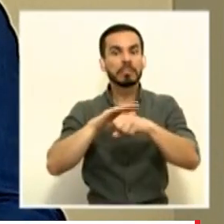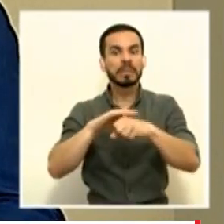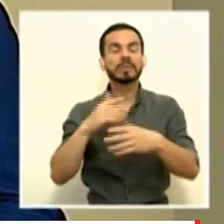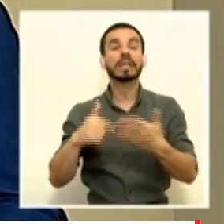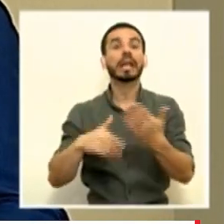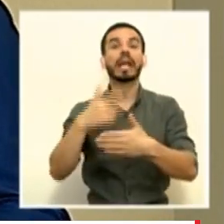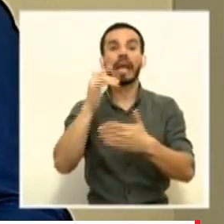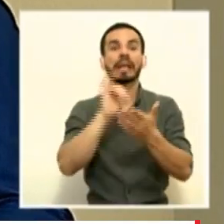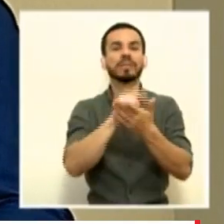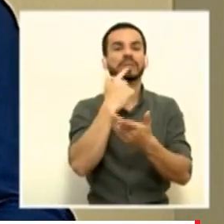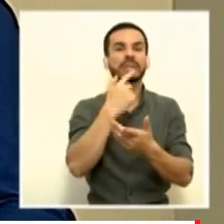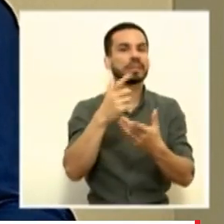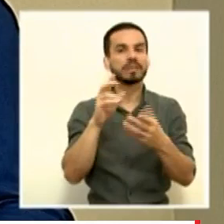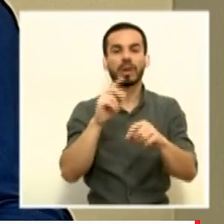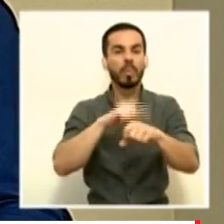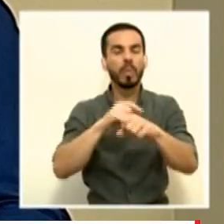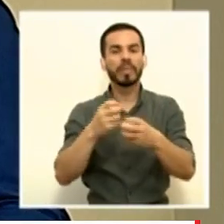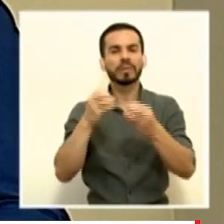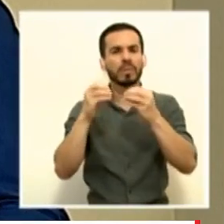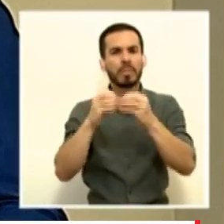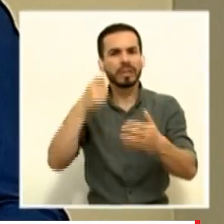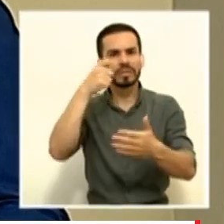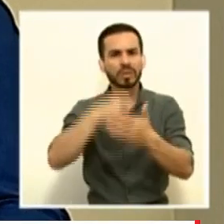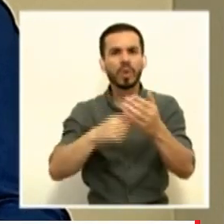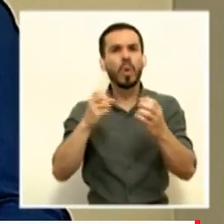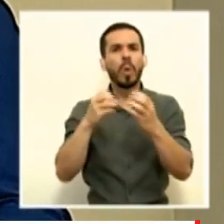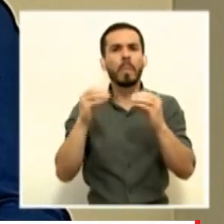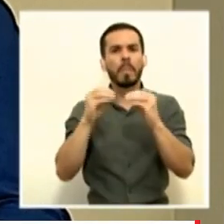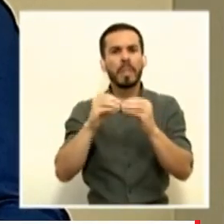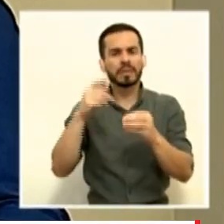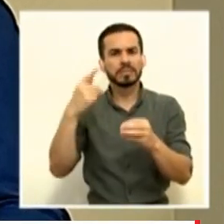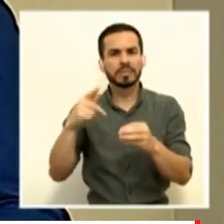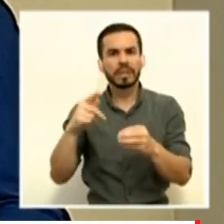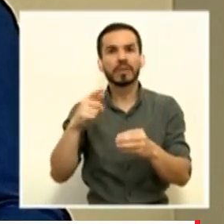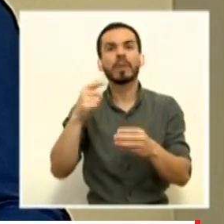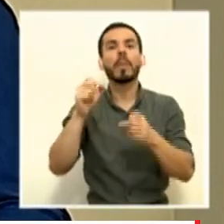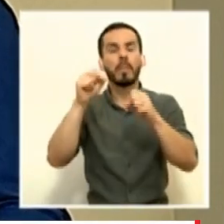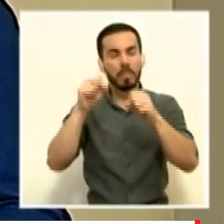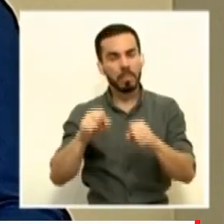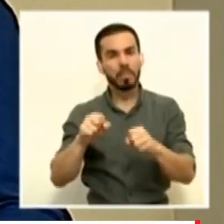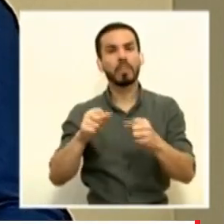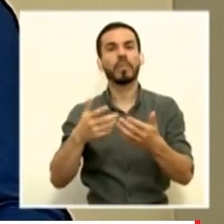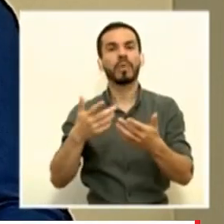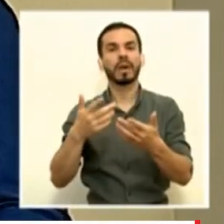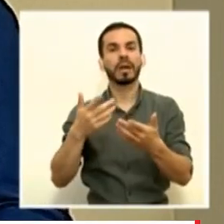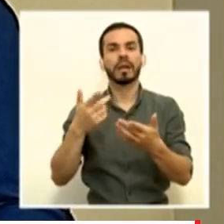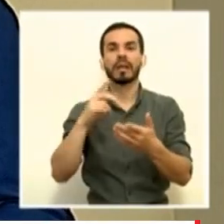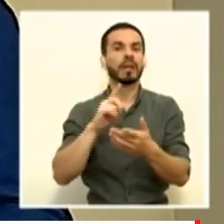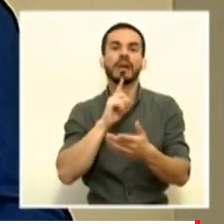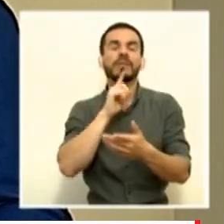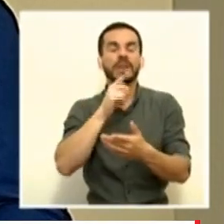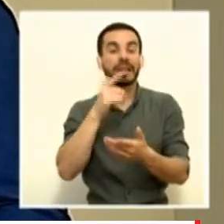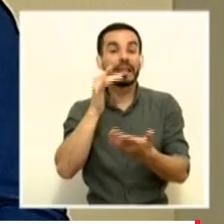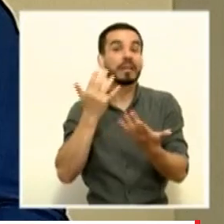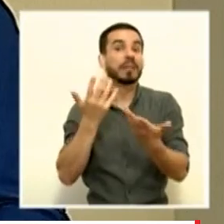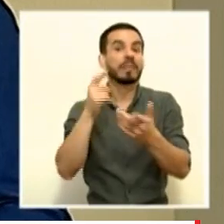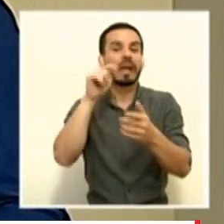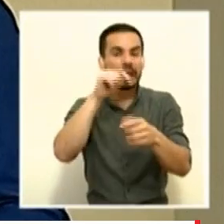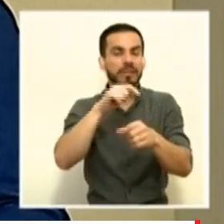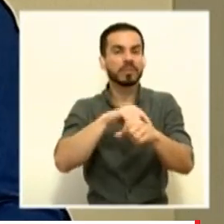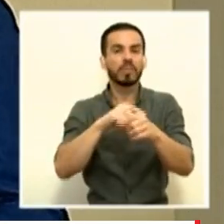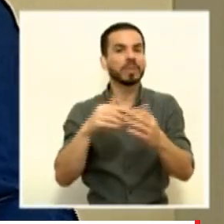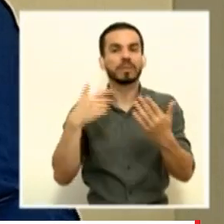usted dice, de que no haya un momento más severo, mucho más, pueda justamente no ser una realidad, o sea, que ese momento no